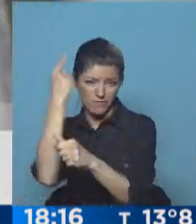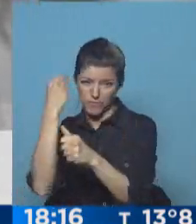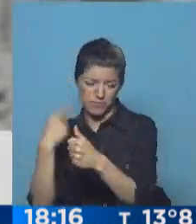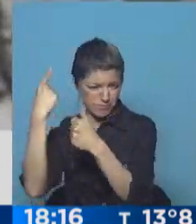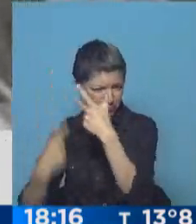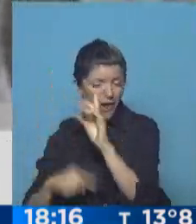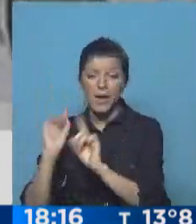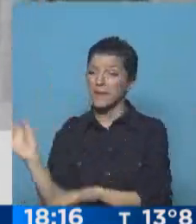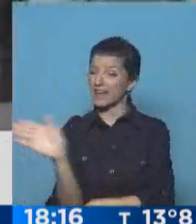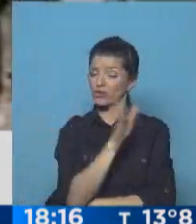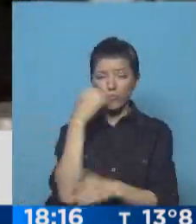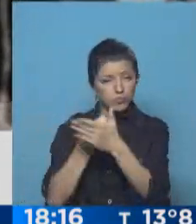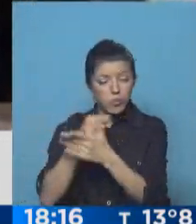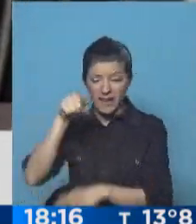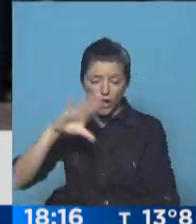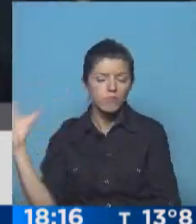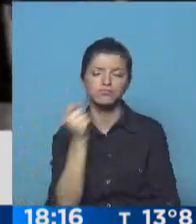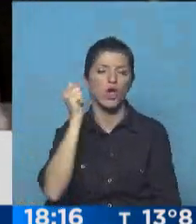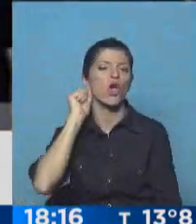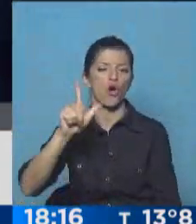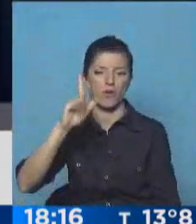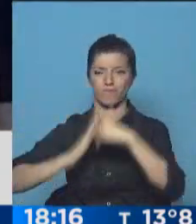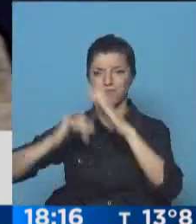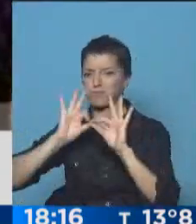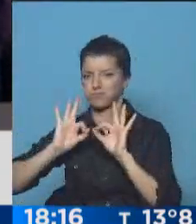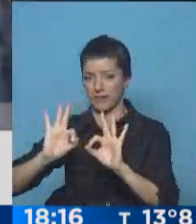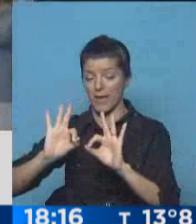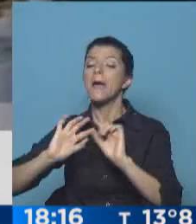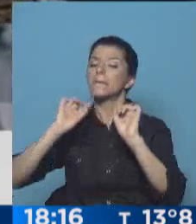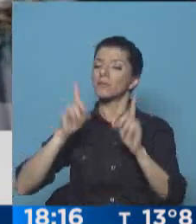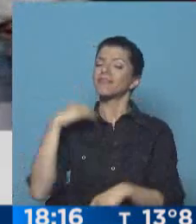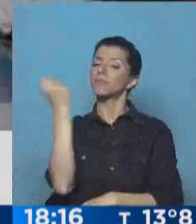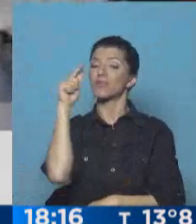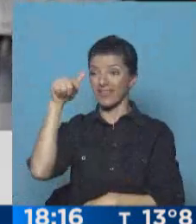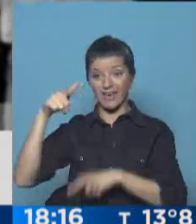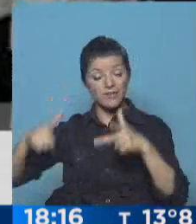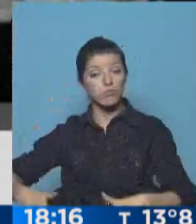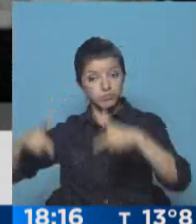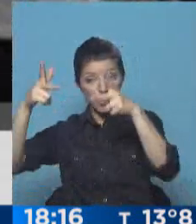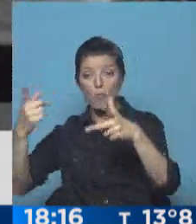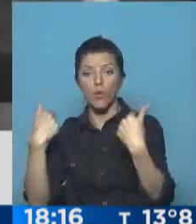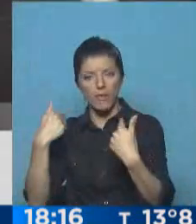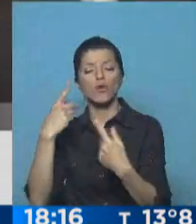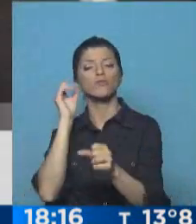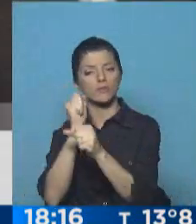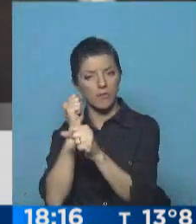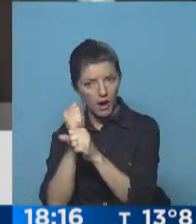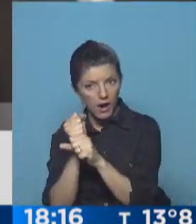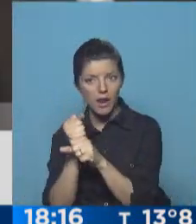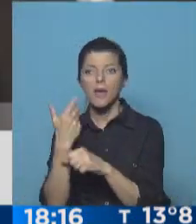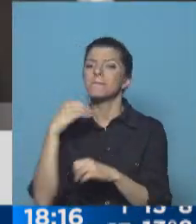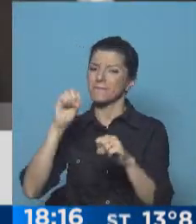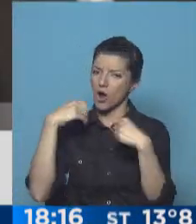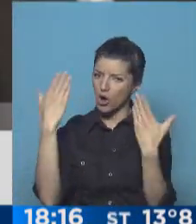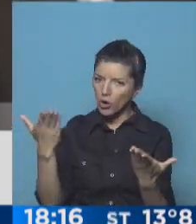hoy una realidad. Y lo importante también, no solo que la nueva torre de control permite trabajar de forma más confortable